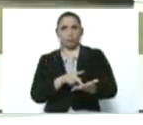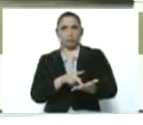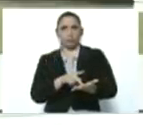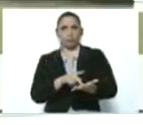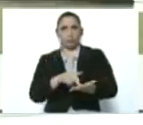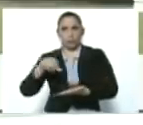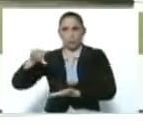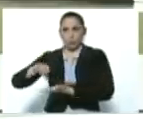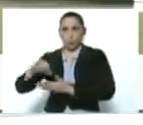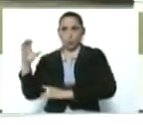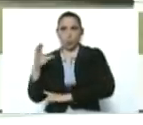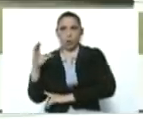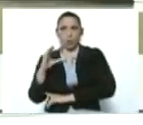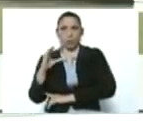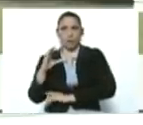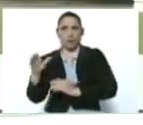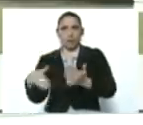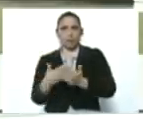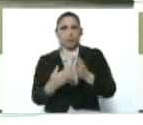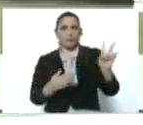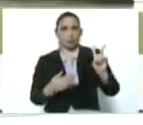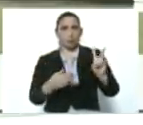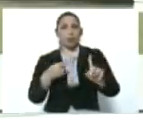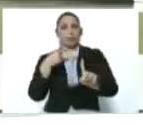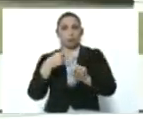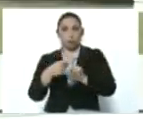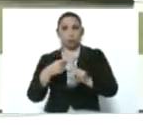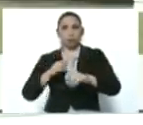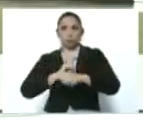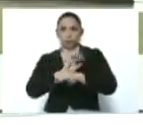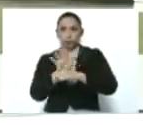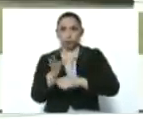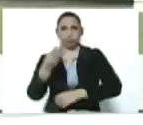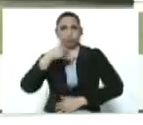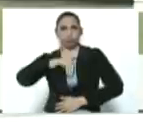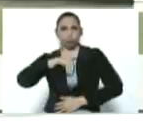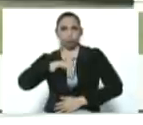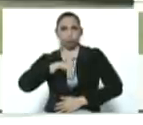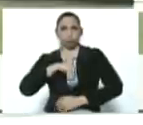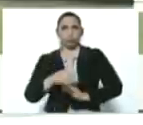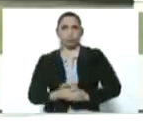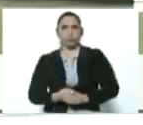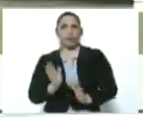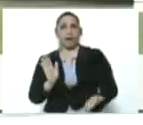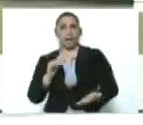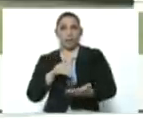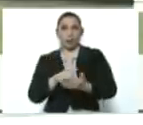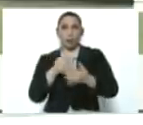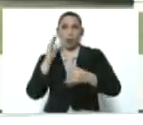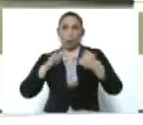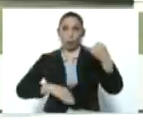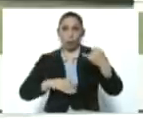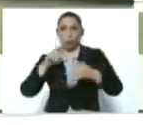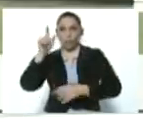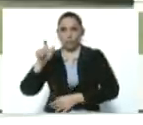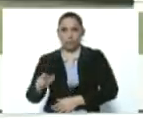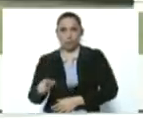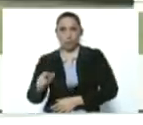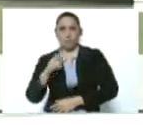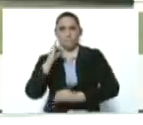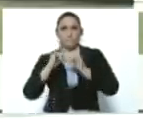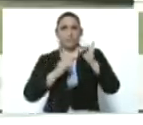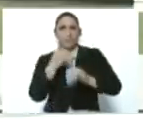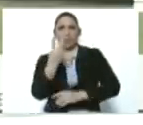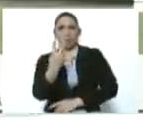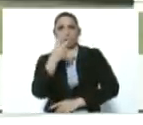bogotá dio positivo y aragua el último caso un niño un bebé de